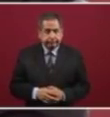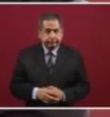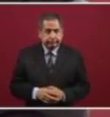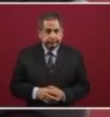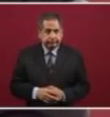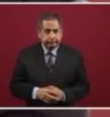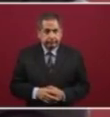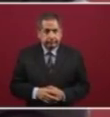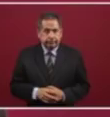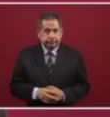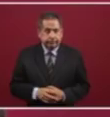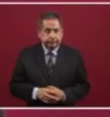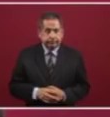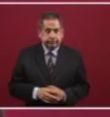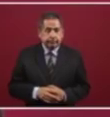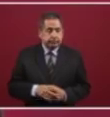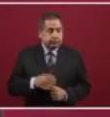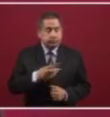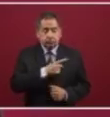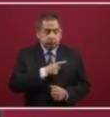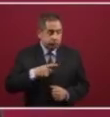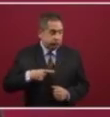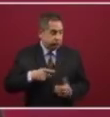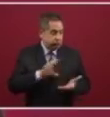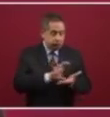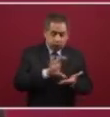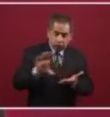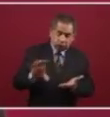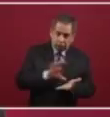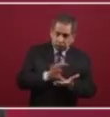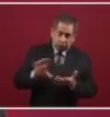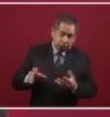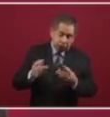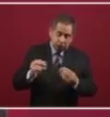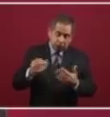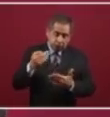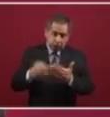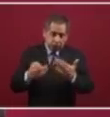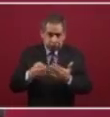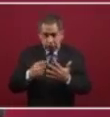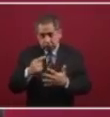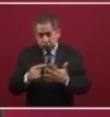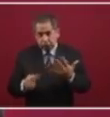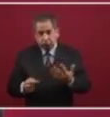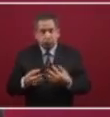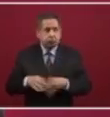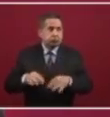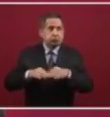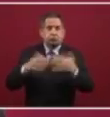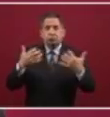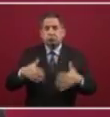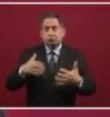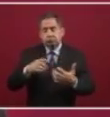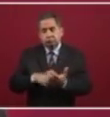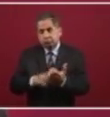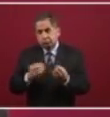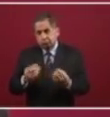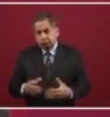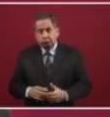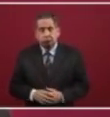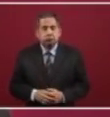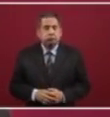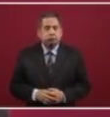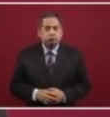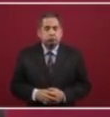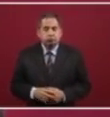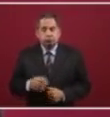Y hay deudas de grandes empresas que